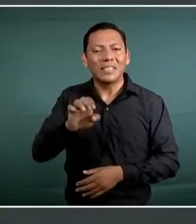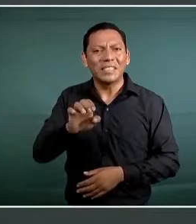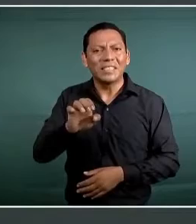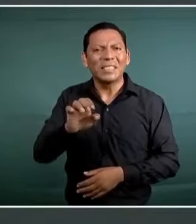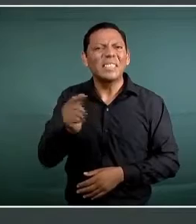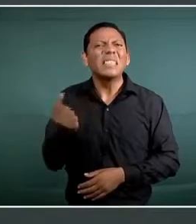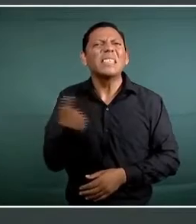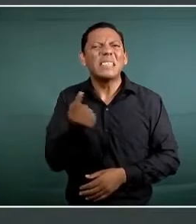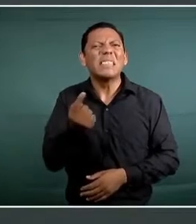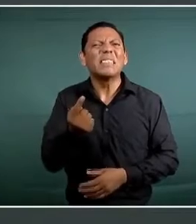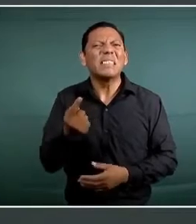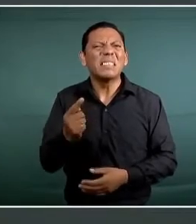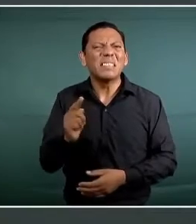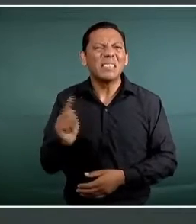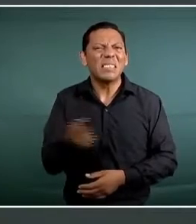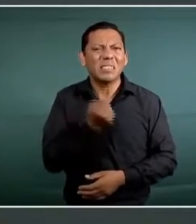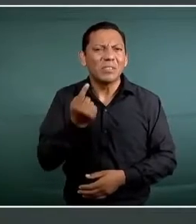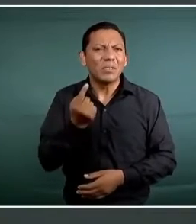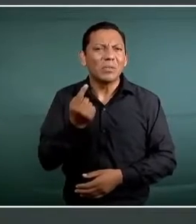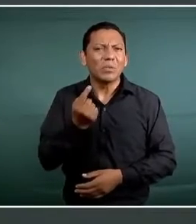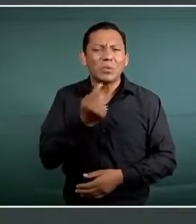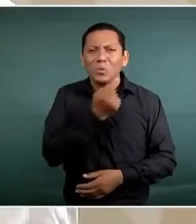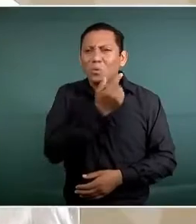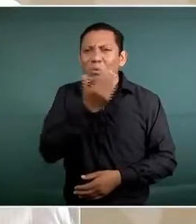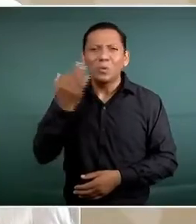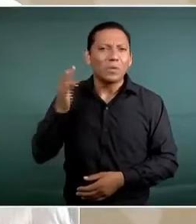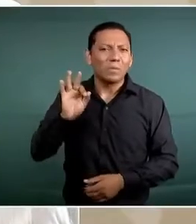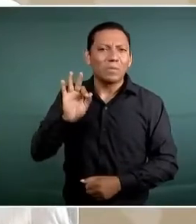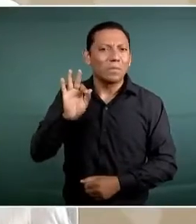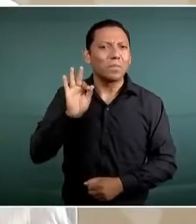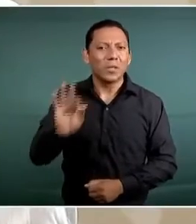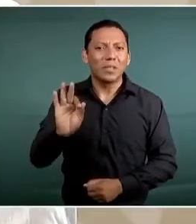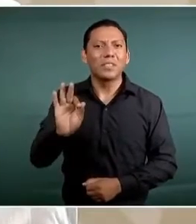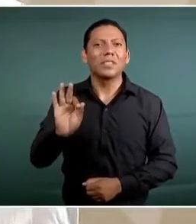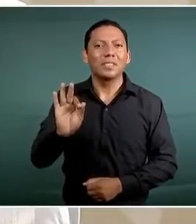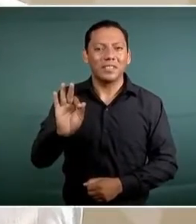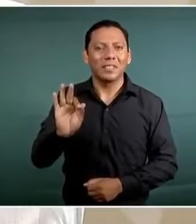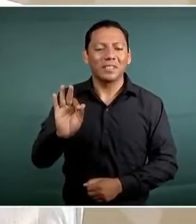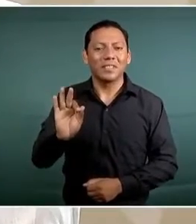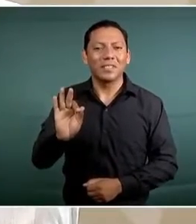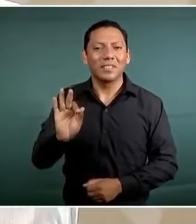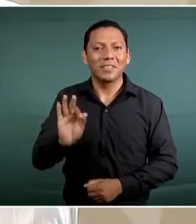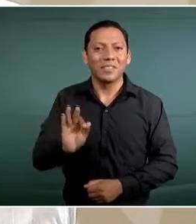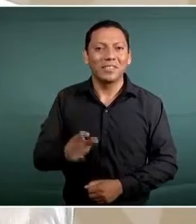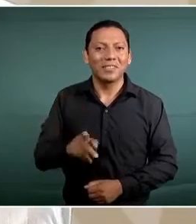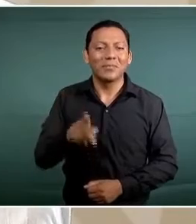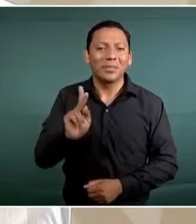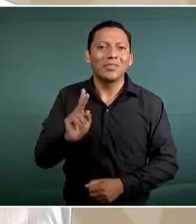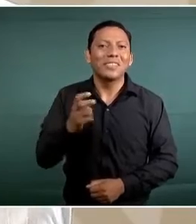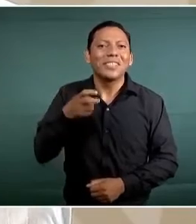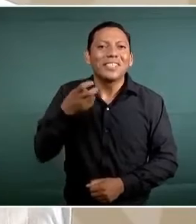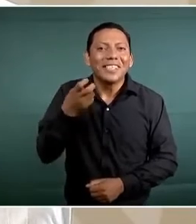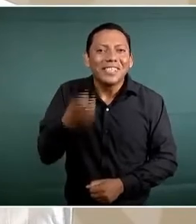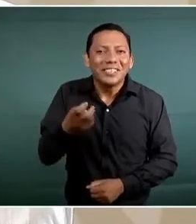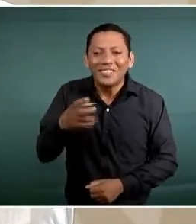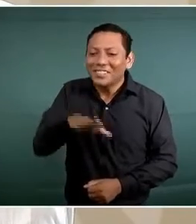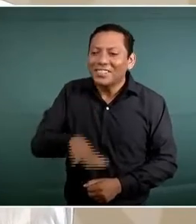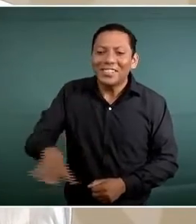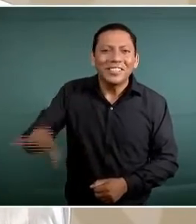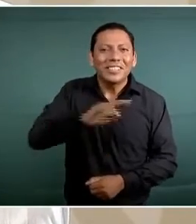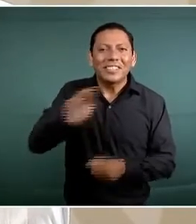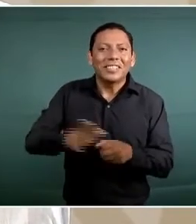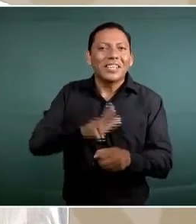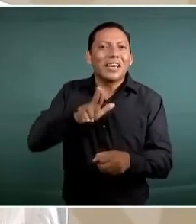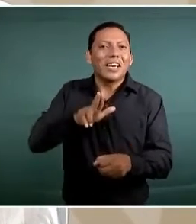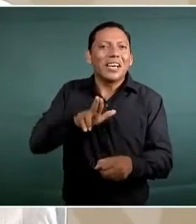espléndido, suculento. Pero esta es nuestra naturaleza,